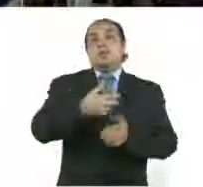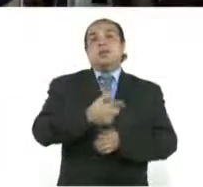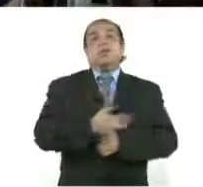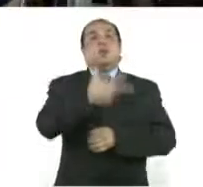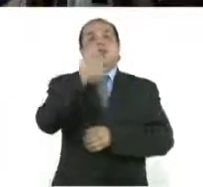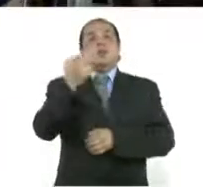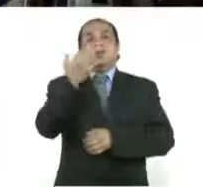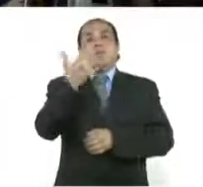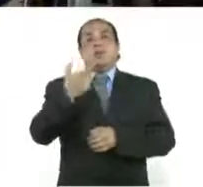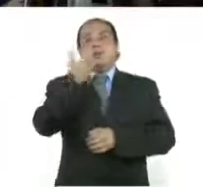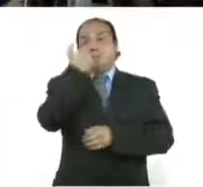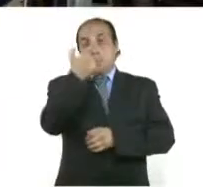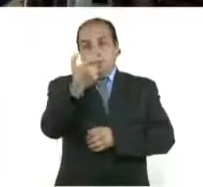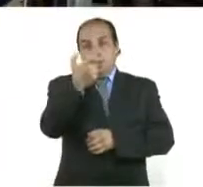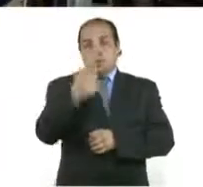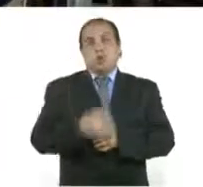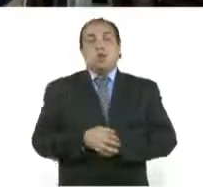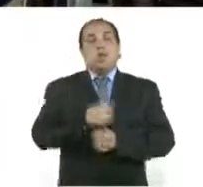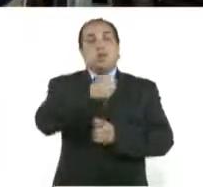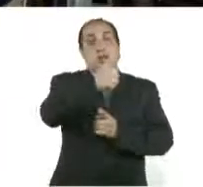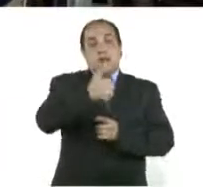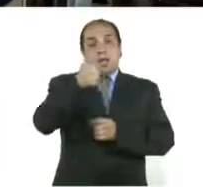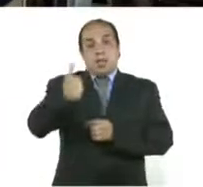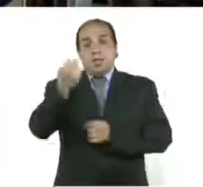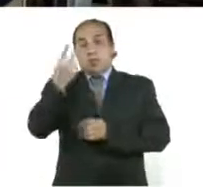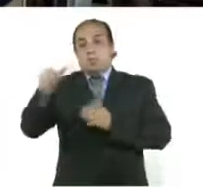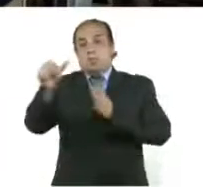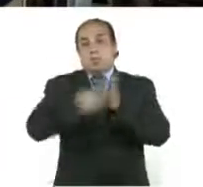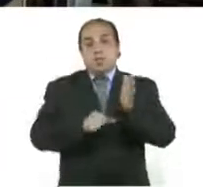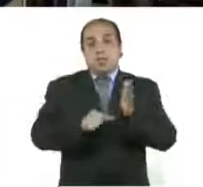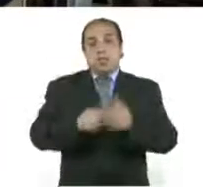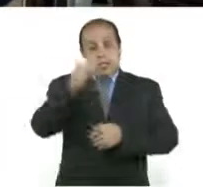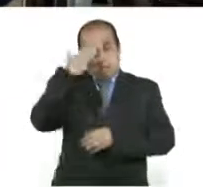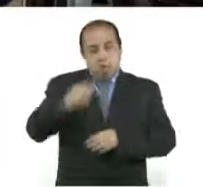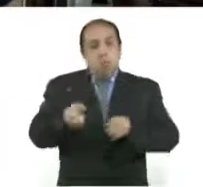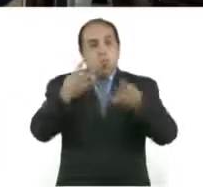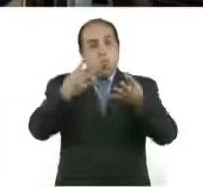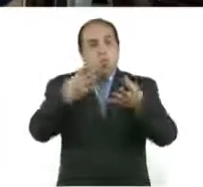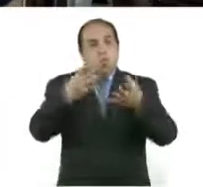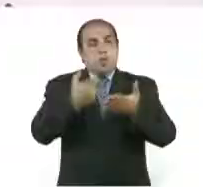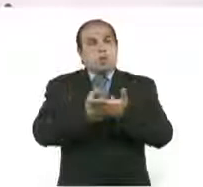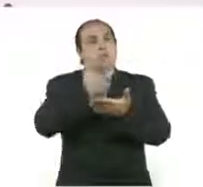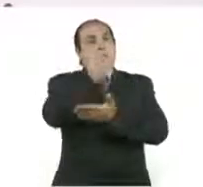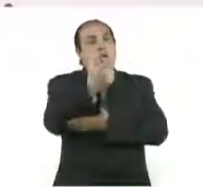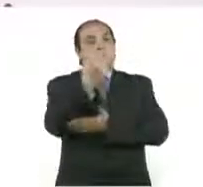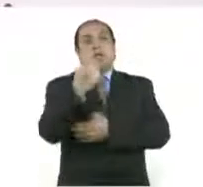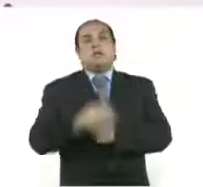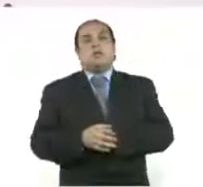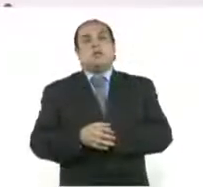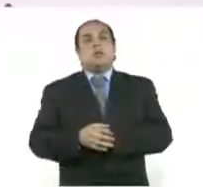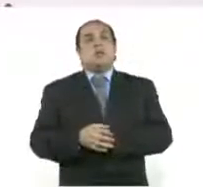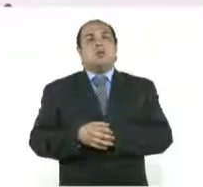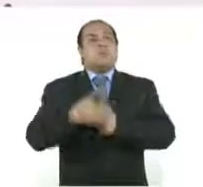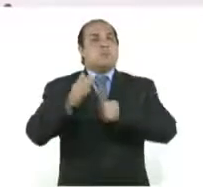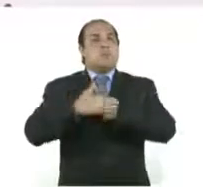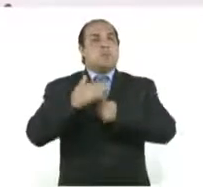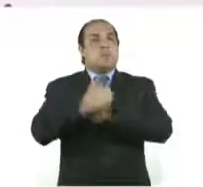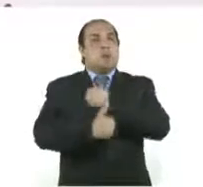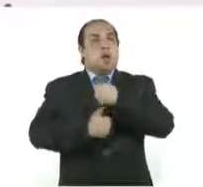3,850 pesos bimestrales. ¿Y saben cuánto van a recibir en el